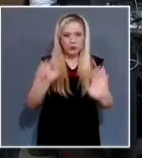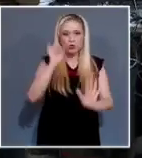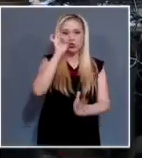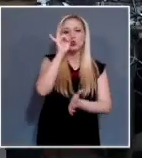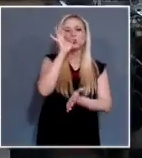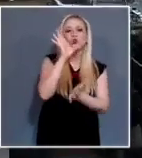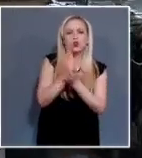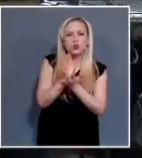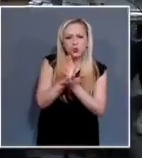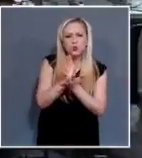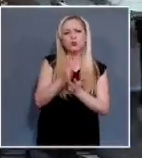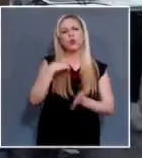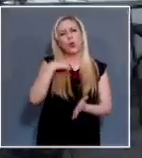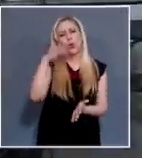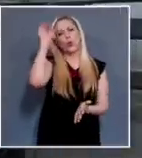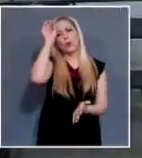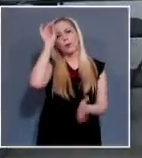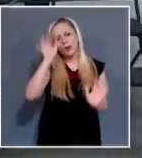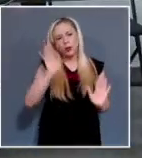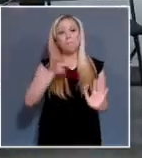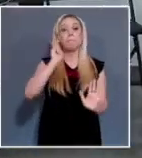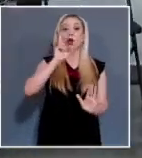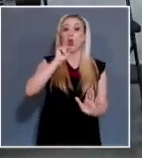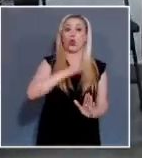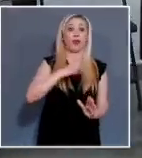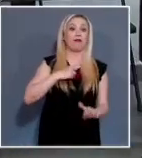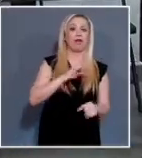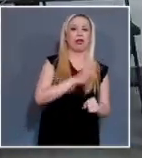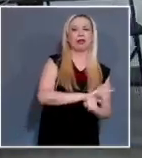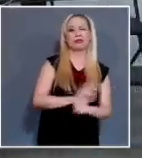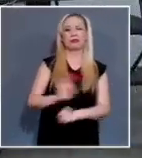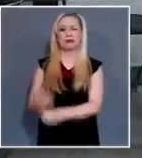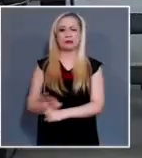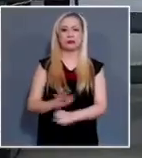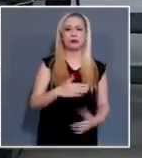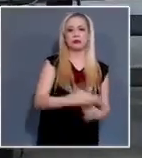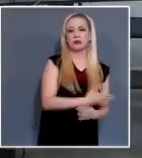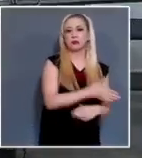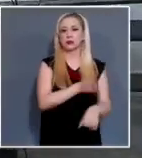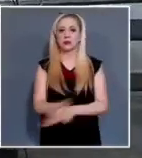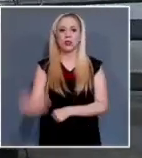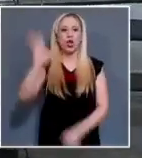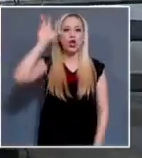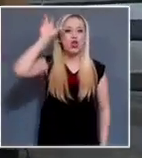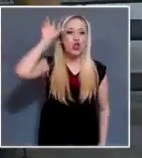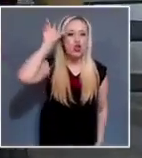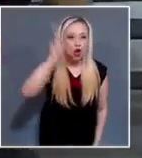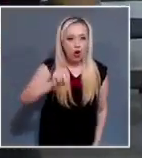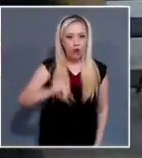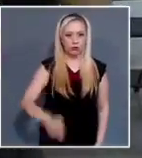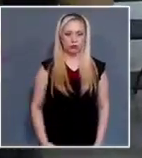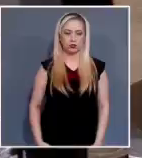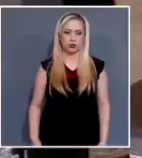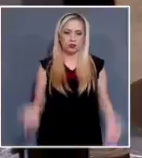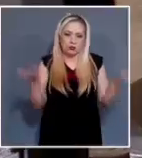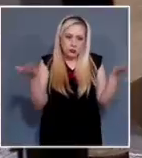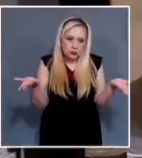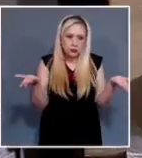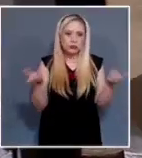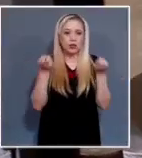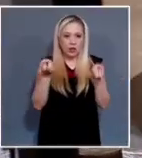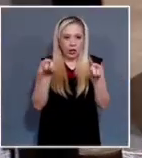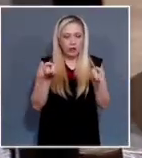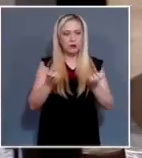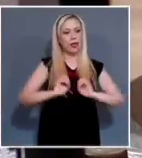al principio de imparcialidad. Sus llamados a votar y no votar por determinados partidos no forman parte de un ejercicio de transparencia